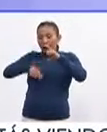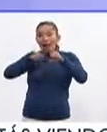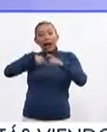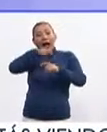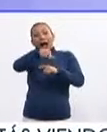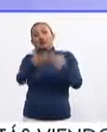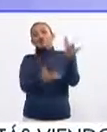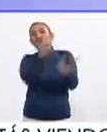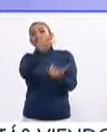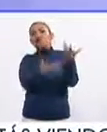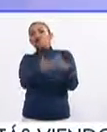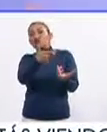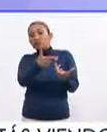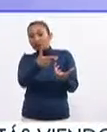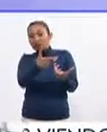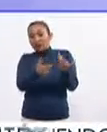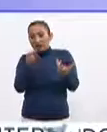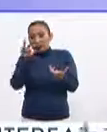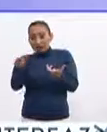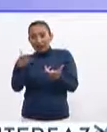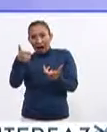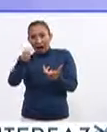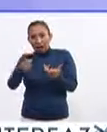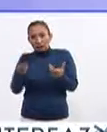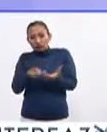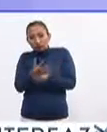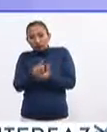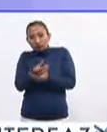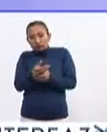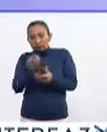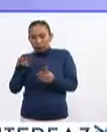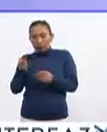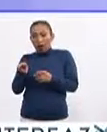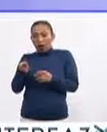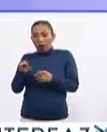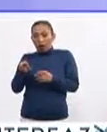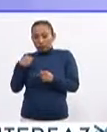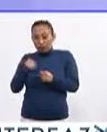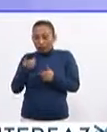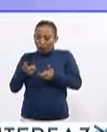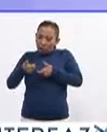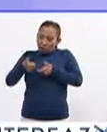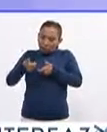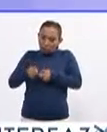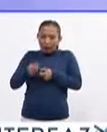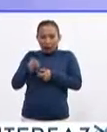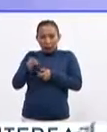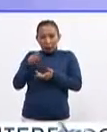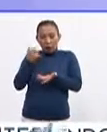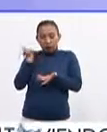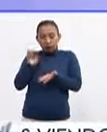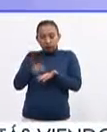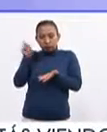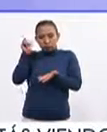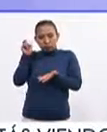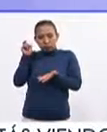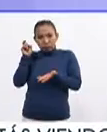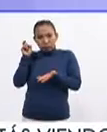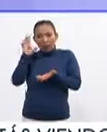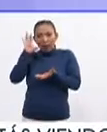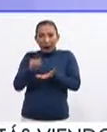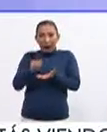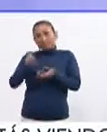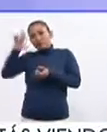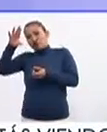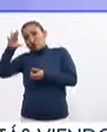encendido esa parte del sistema. Entonces, usted le da en un switch de prendido